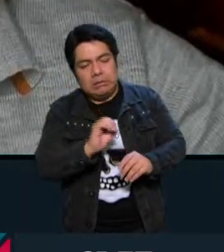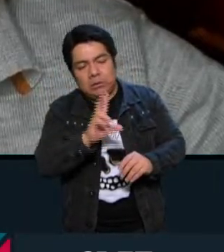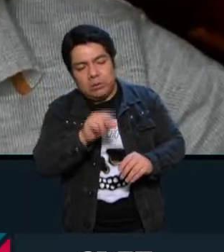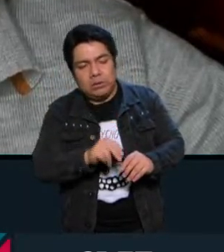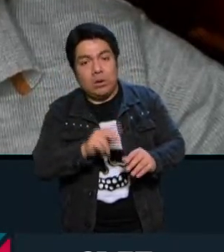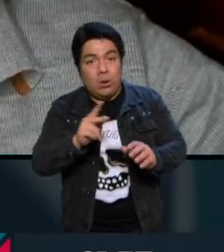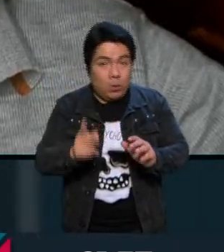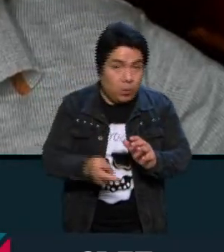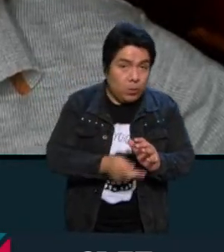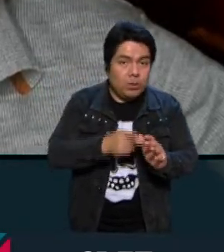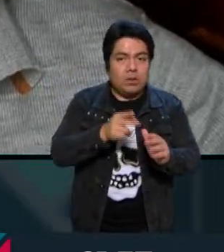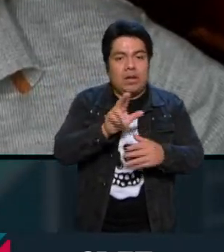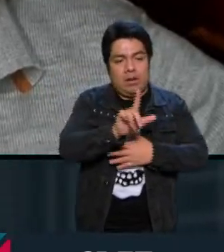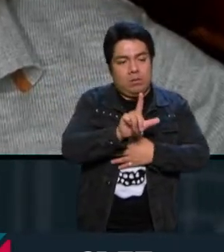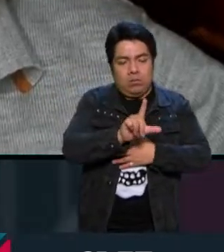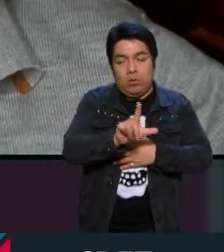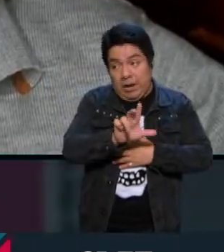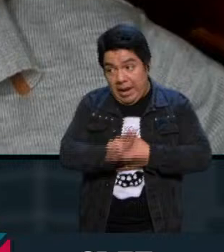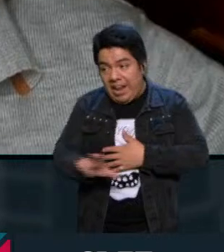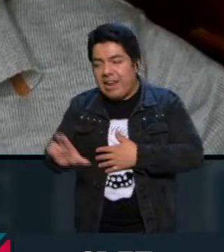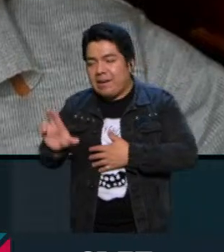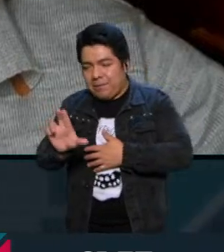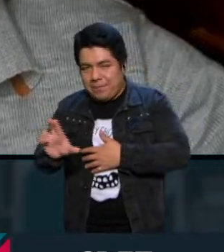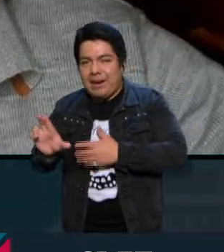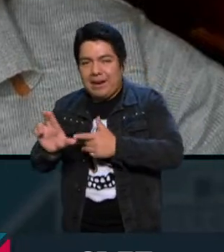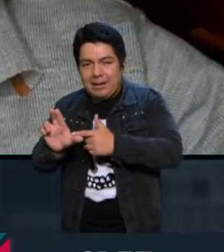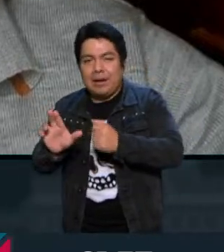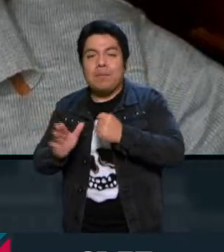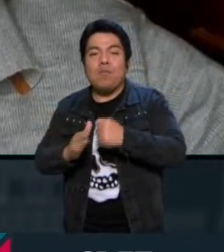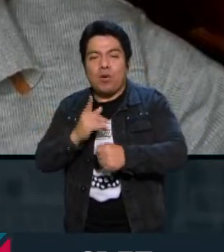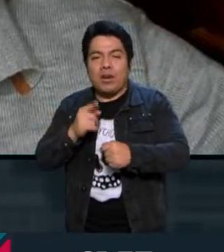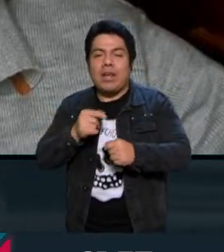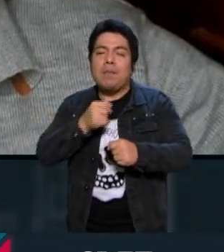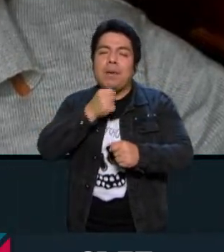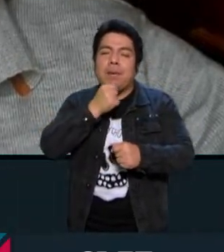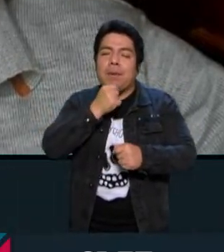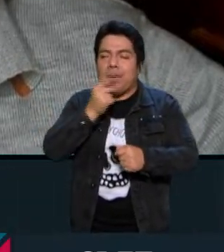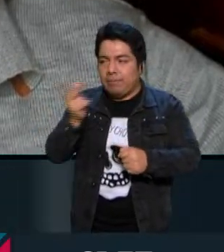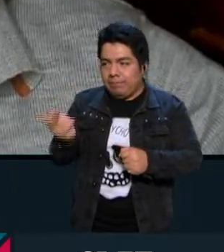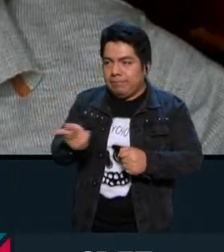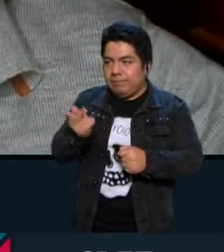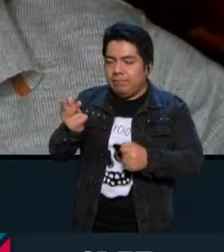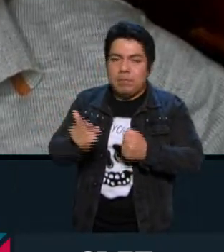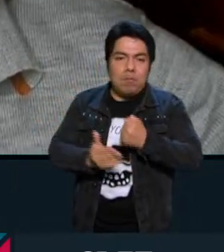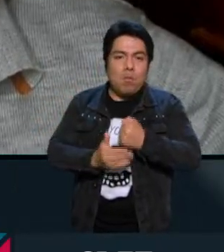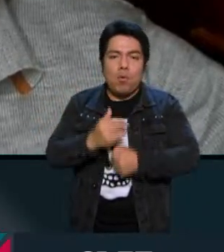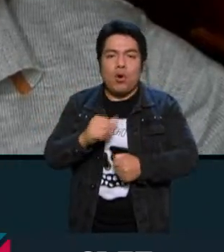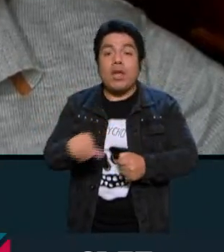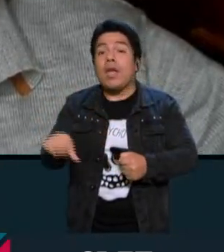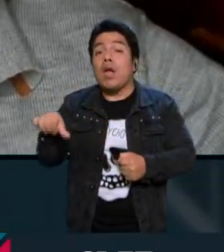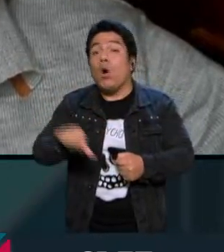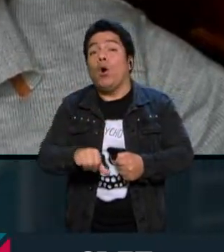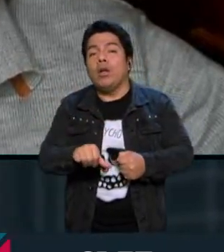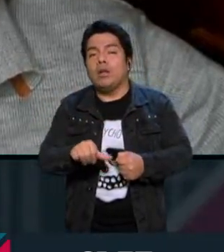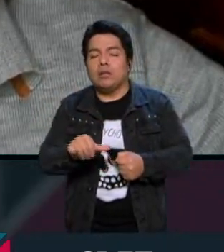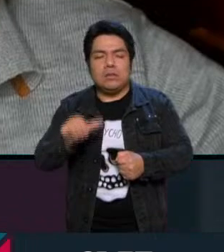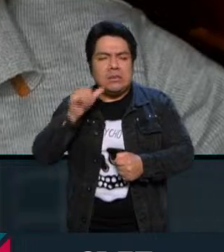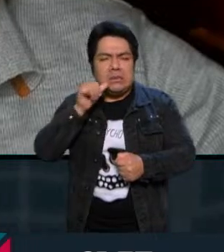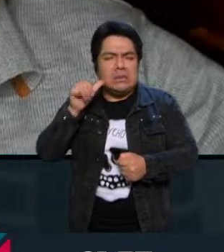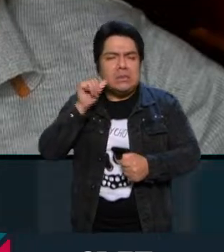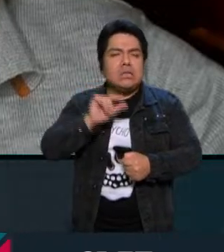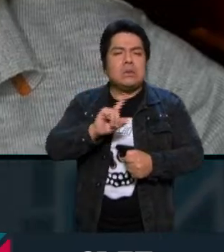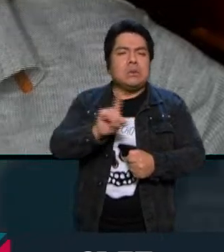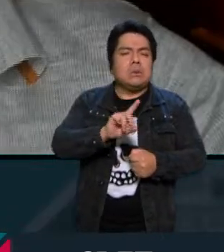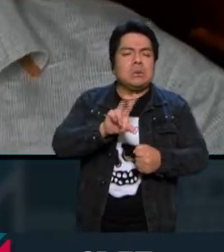este tema hasta hoy. Y es evidentemente también porque se lo preguntó la prensa. Pero ¿por qué considera que hacerlo hoy y no ayer? Porque también en